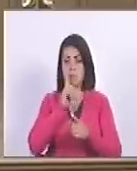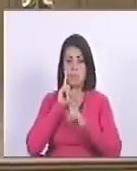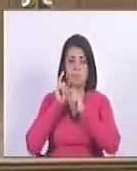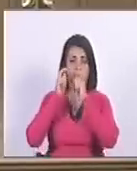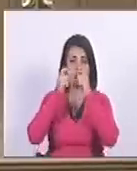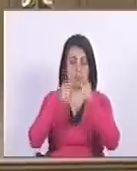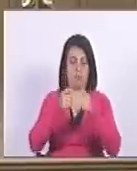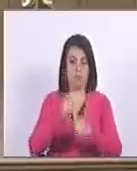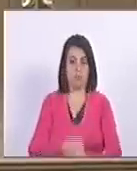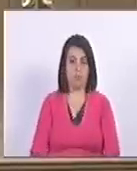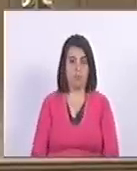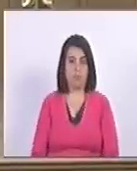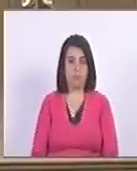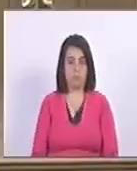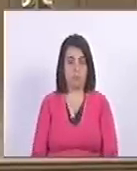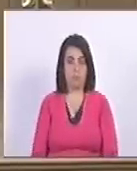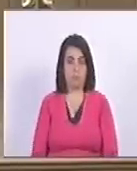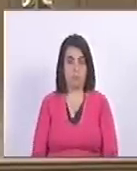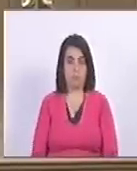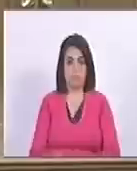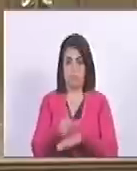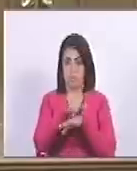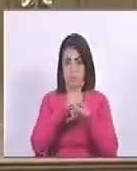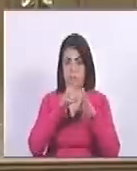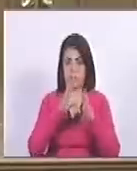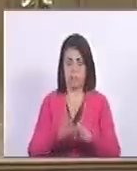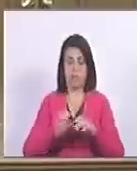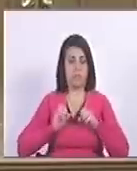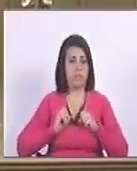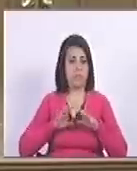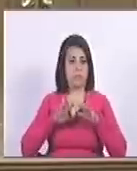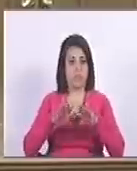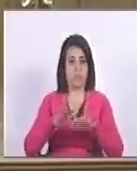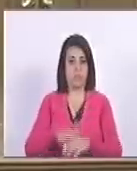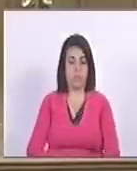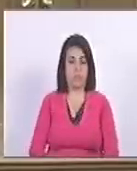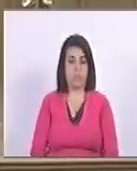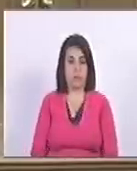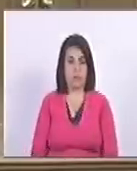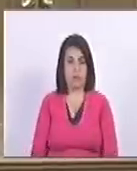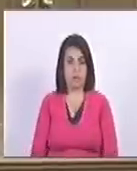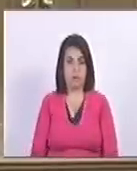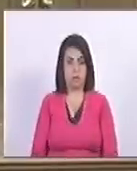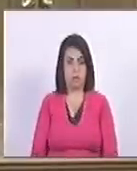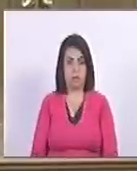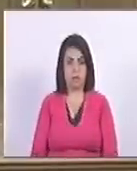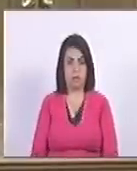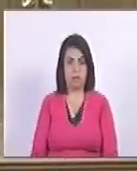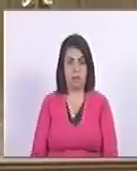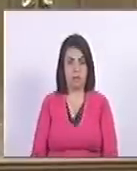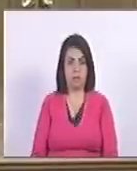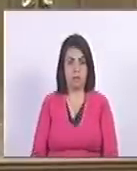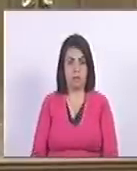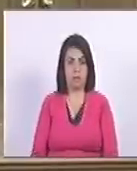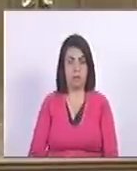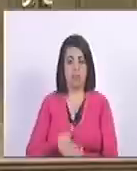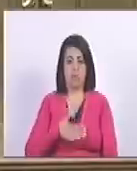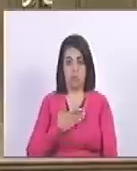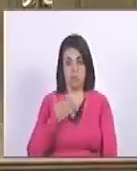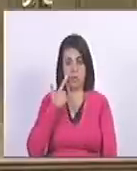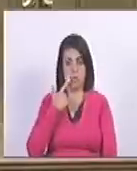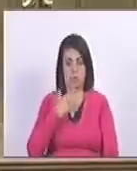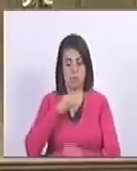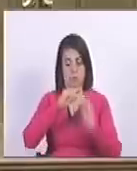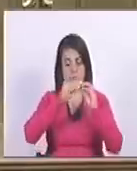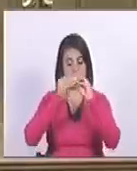nombramientos de gobiernos extranjeros, lo cual pudiera haber